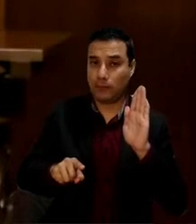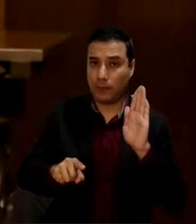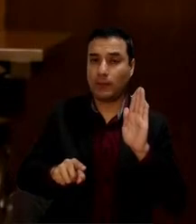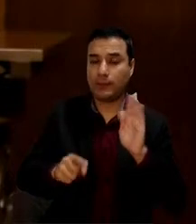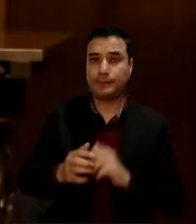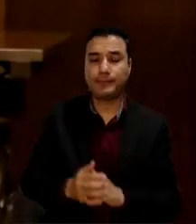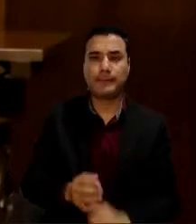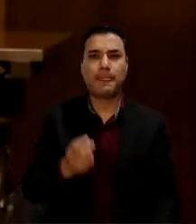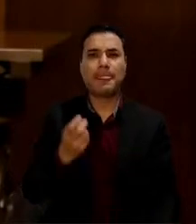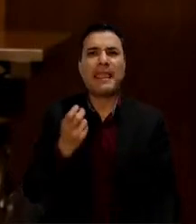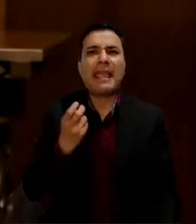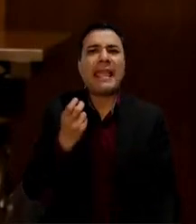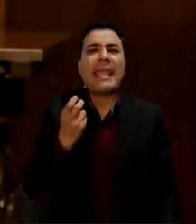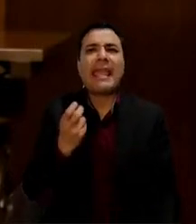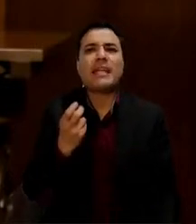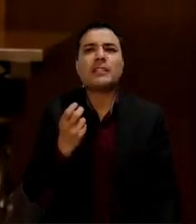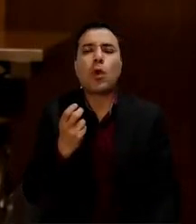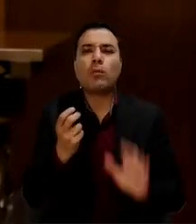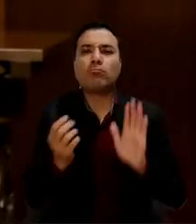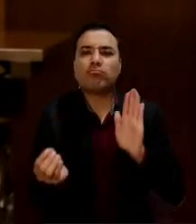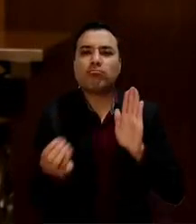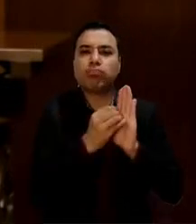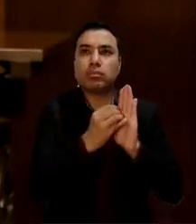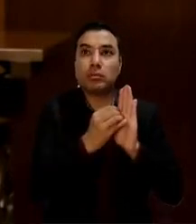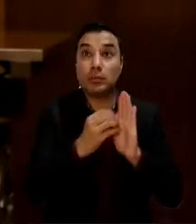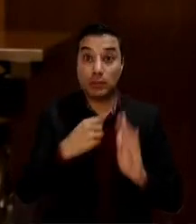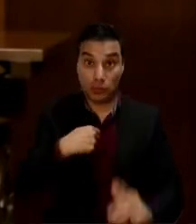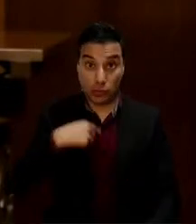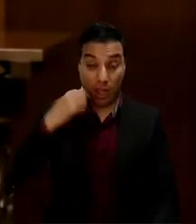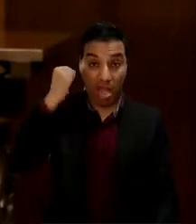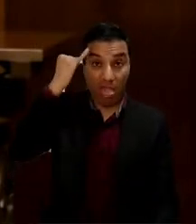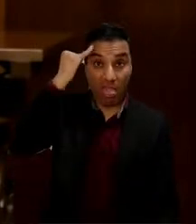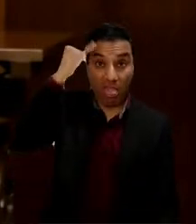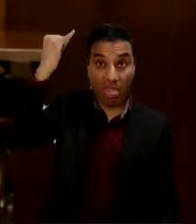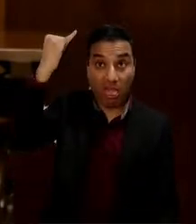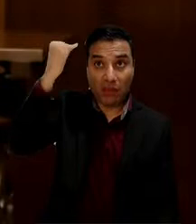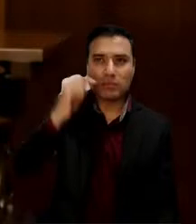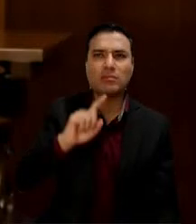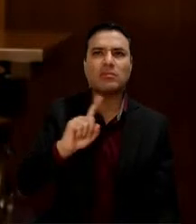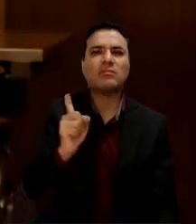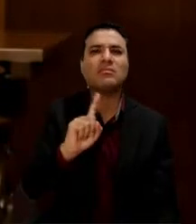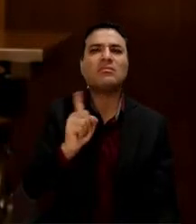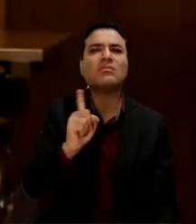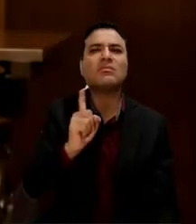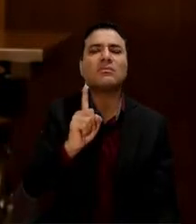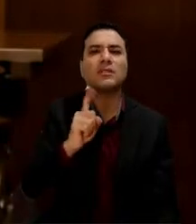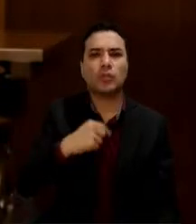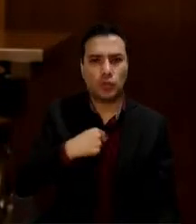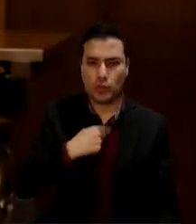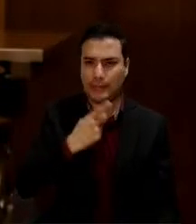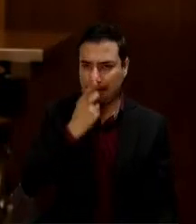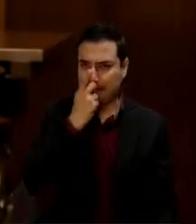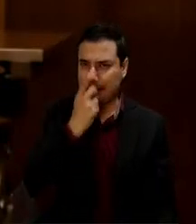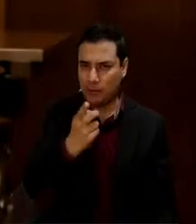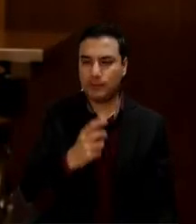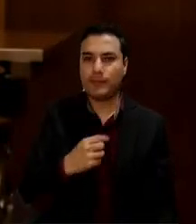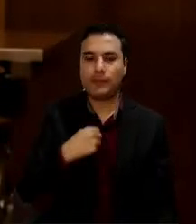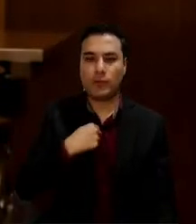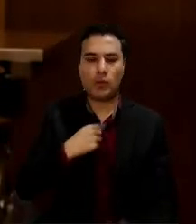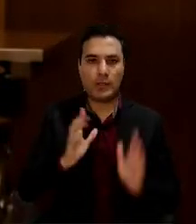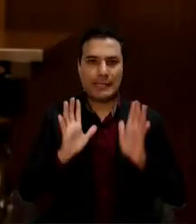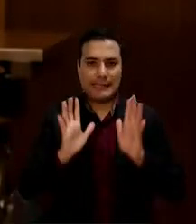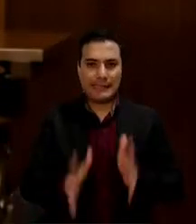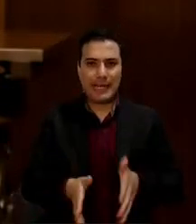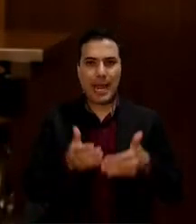se trata de una simple ocurrencia, quiero comunicarles que dentro del estudio y elaboración de